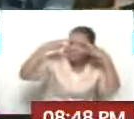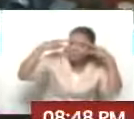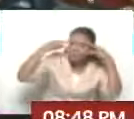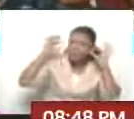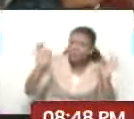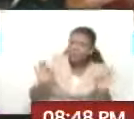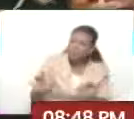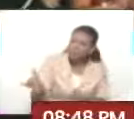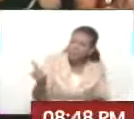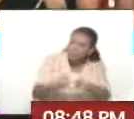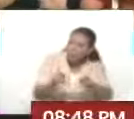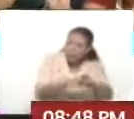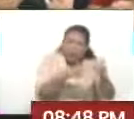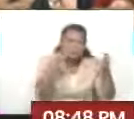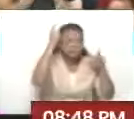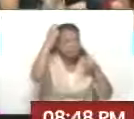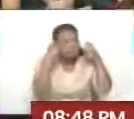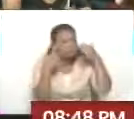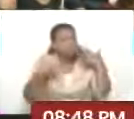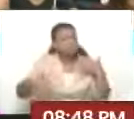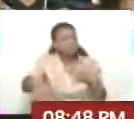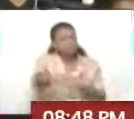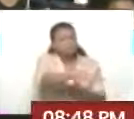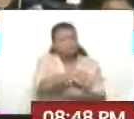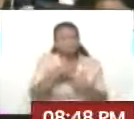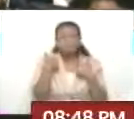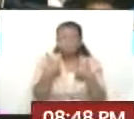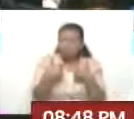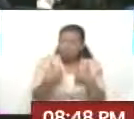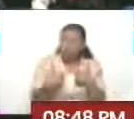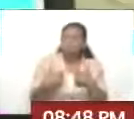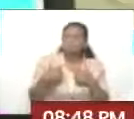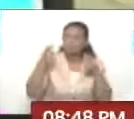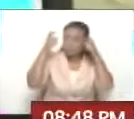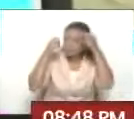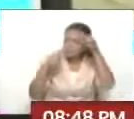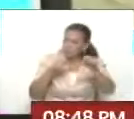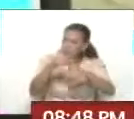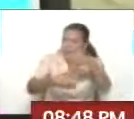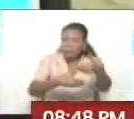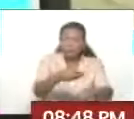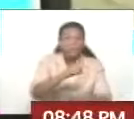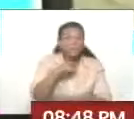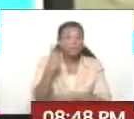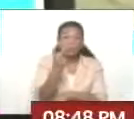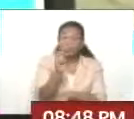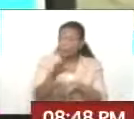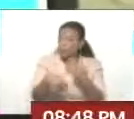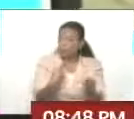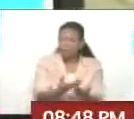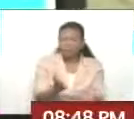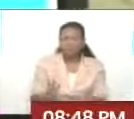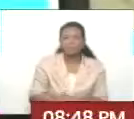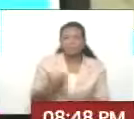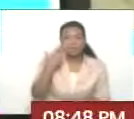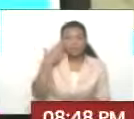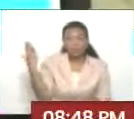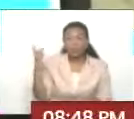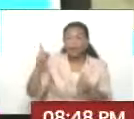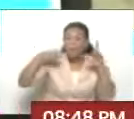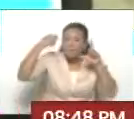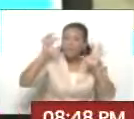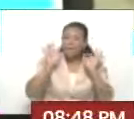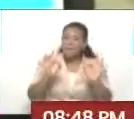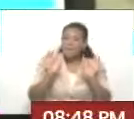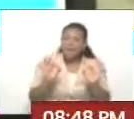me tiene muy feliz y, bueno, estoy segura de que el comandante Chávez es eterno, es inmortal. Por eso, quiero mostrarle un video que